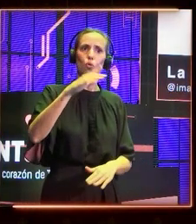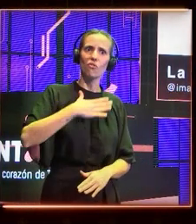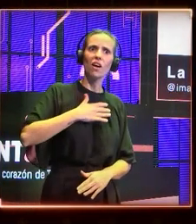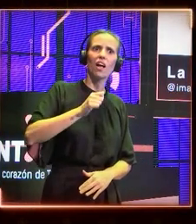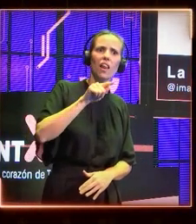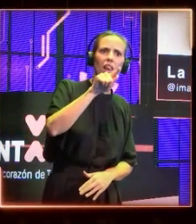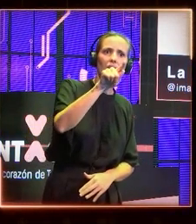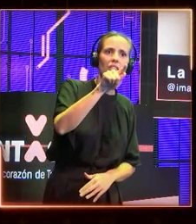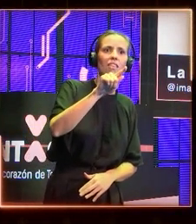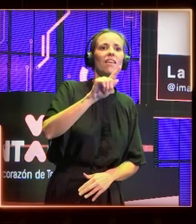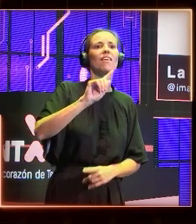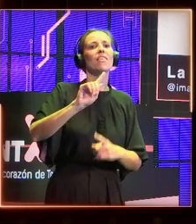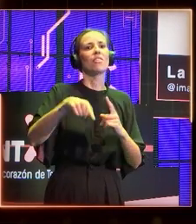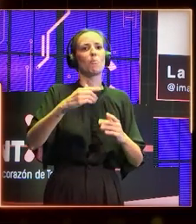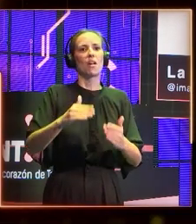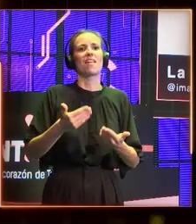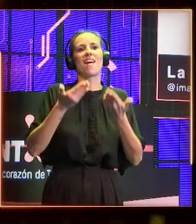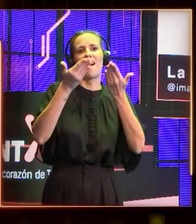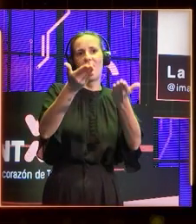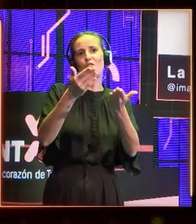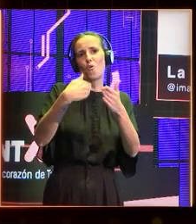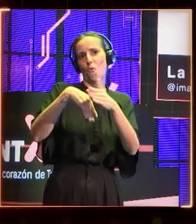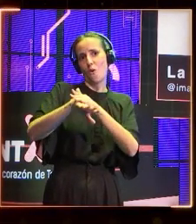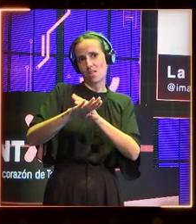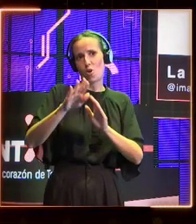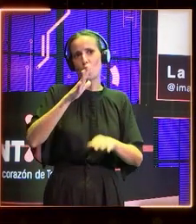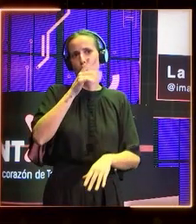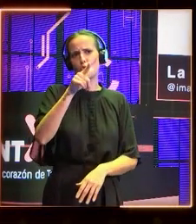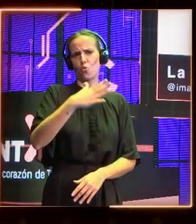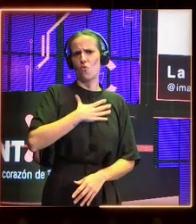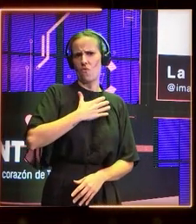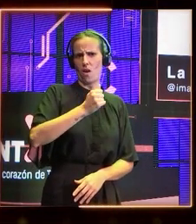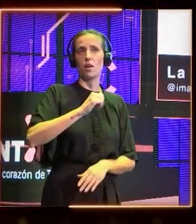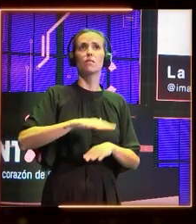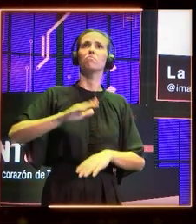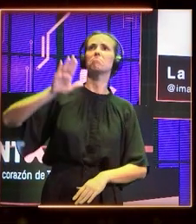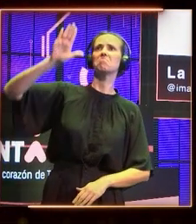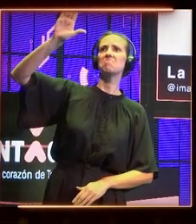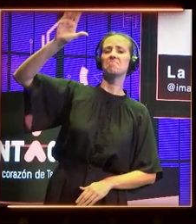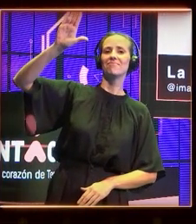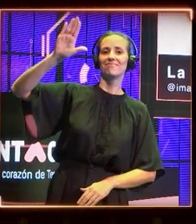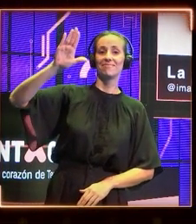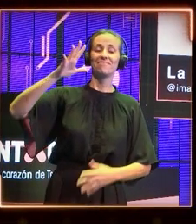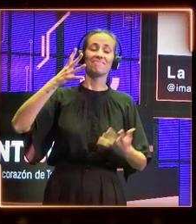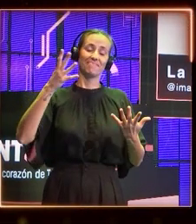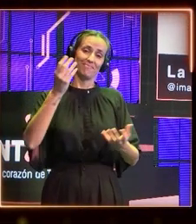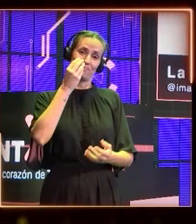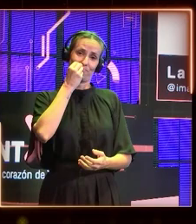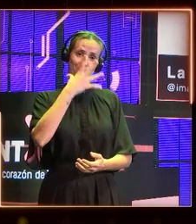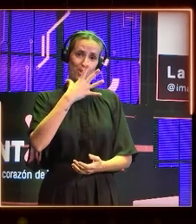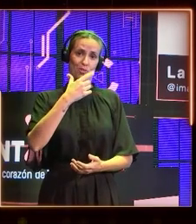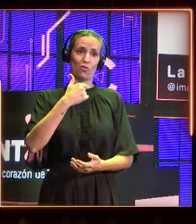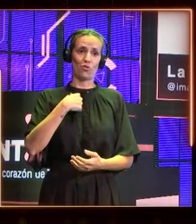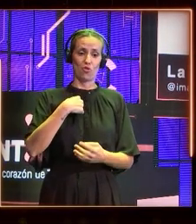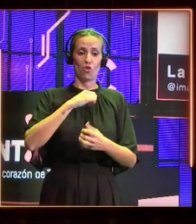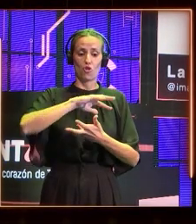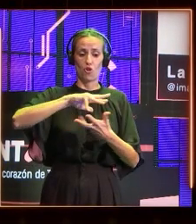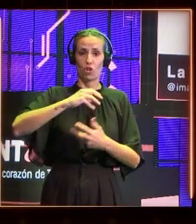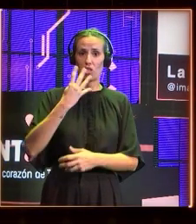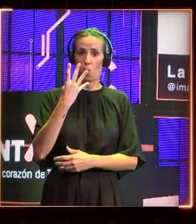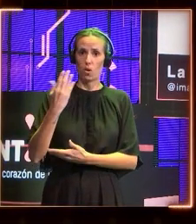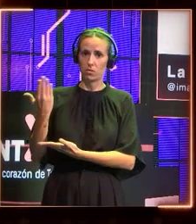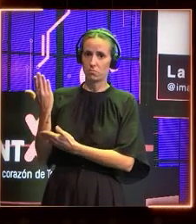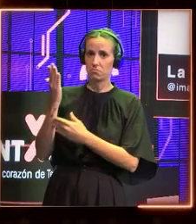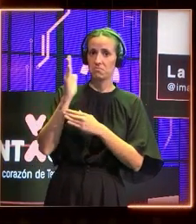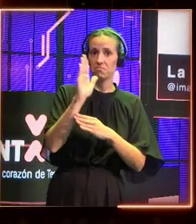Lu un regalo te Tendremos que guardar por atreverte a a levantar la mano Pues bueno os voy a traer cuatro noticias que